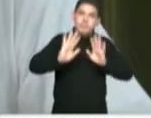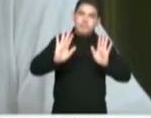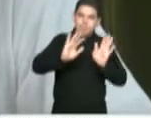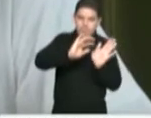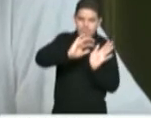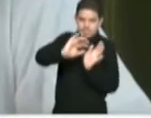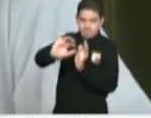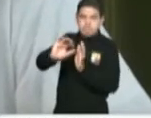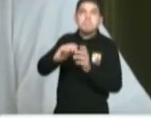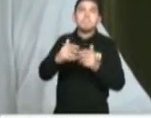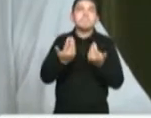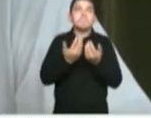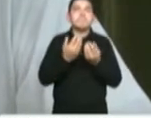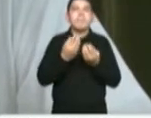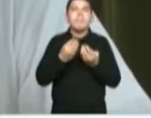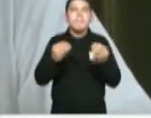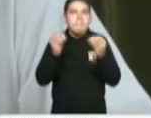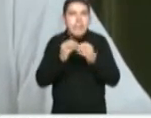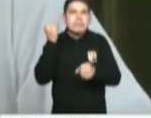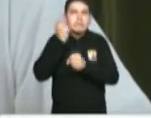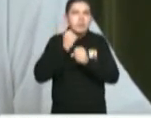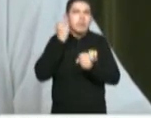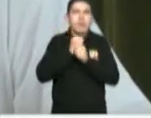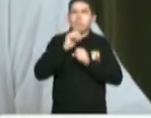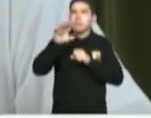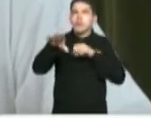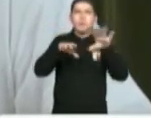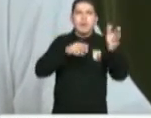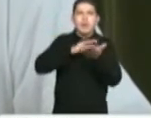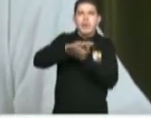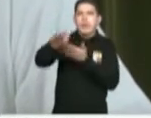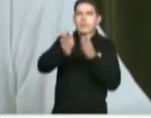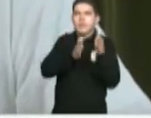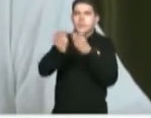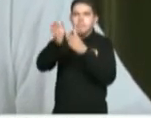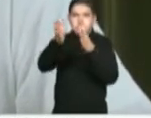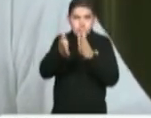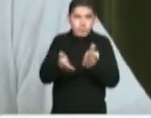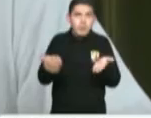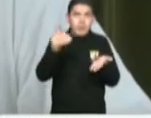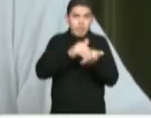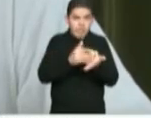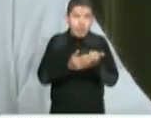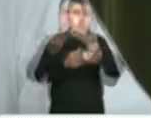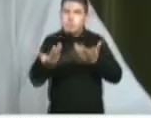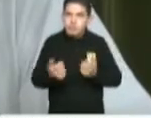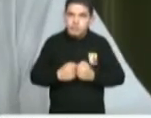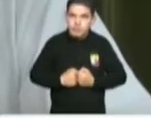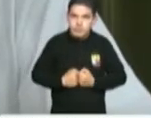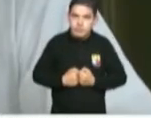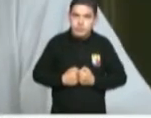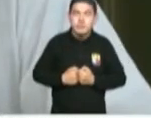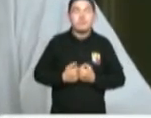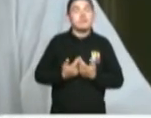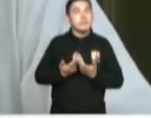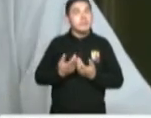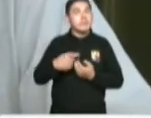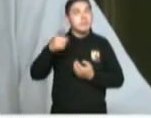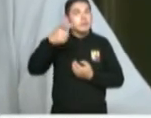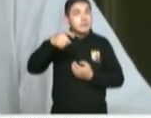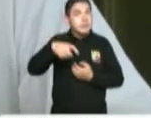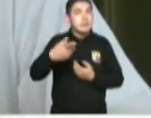frentes en alguna trabajos impresionantes avanzando en carreteras se construyen miles de viviendas se están